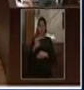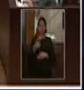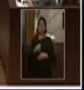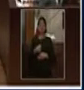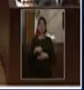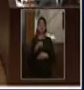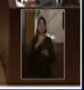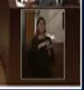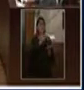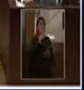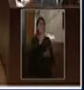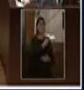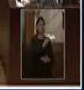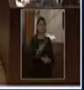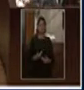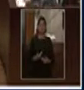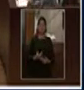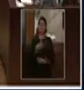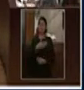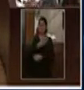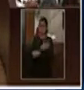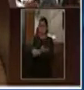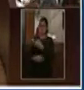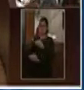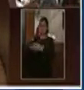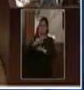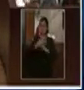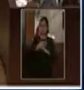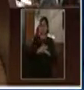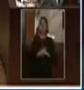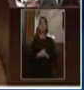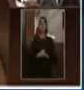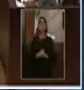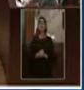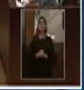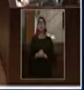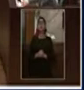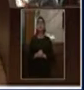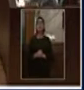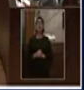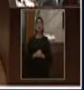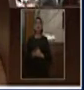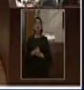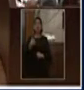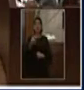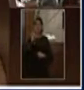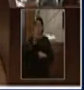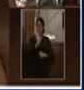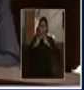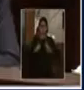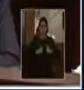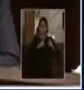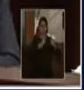acciones ilegales de acuerdo con el INE que habría cometido Morena.